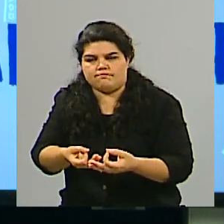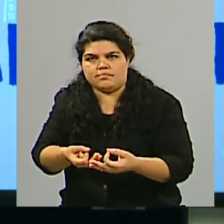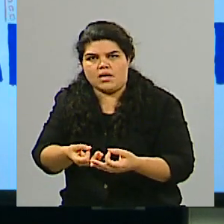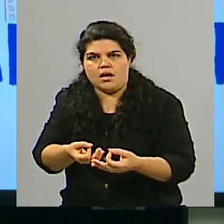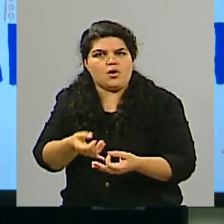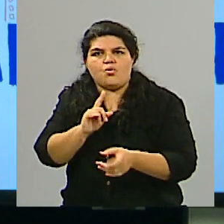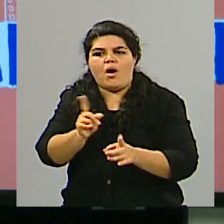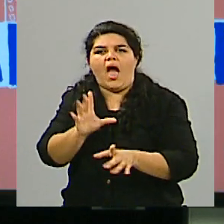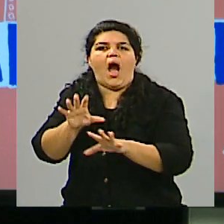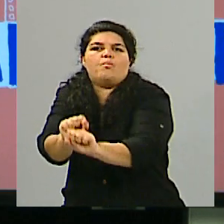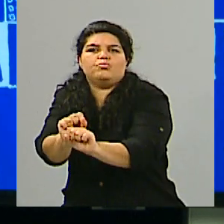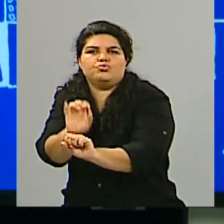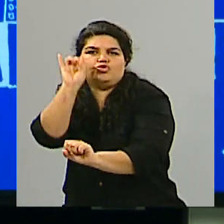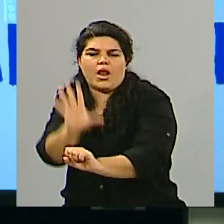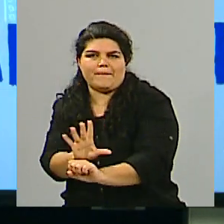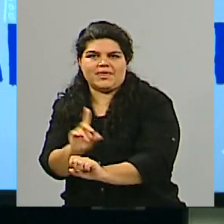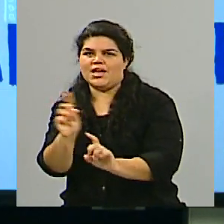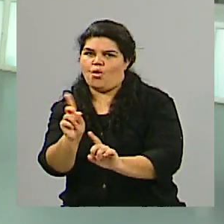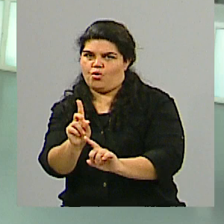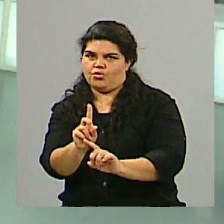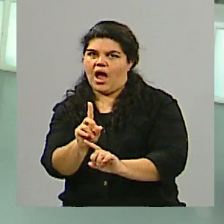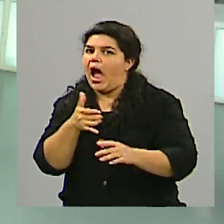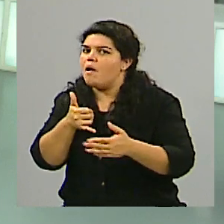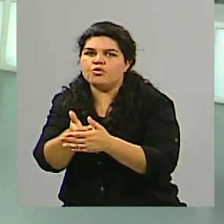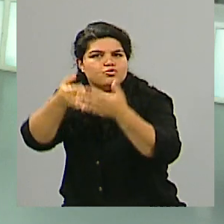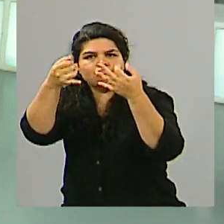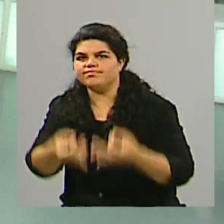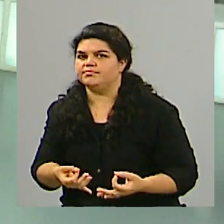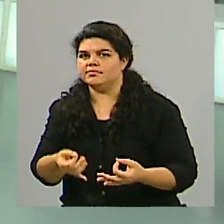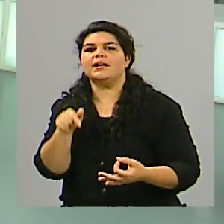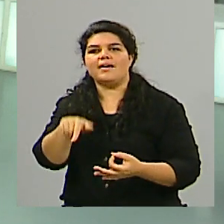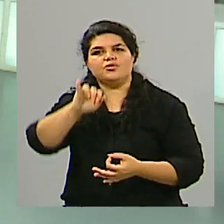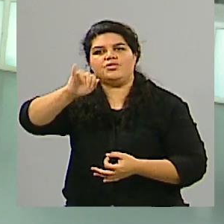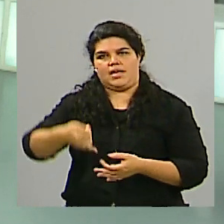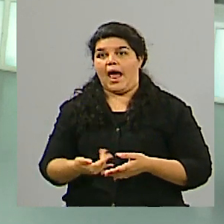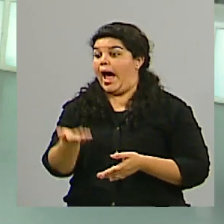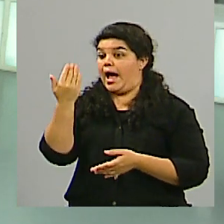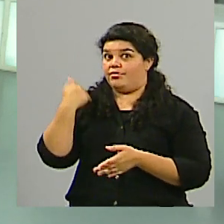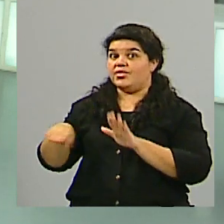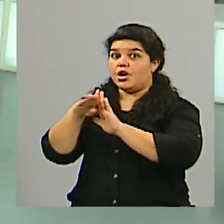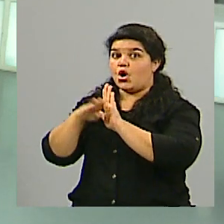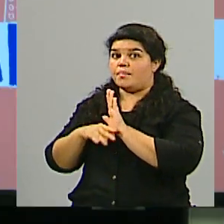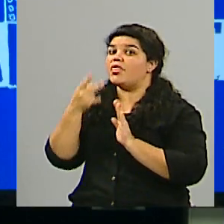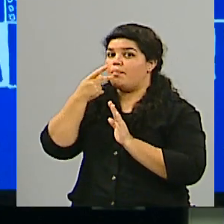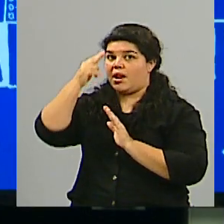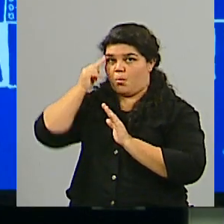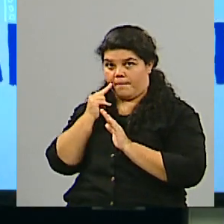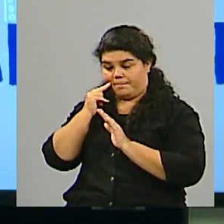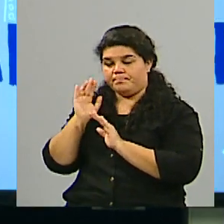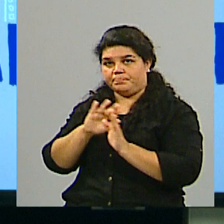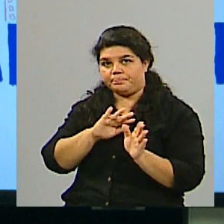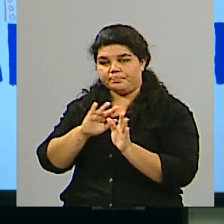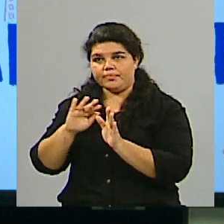Además de otros actos libidinosos. Esos son los conceptos que utiliza la sentencia brasilera. La existencia de